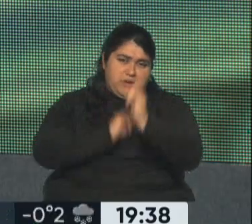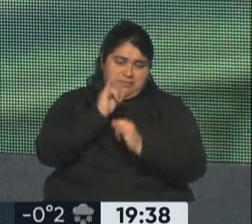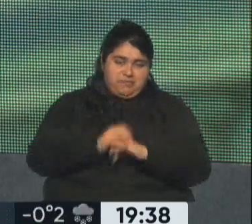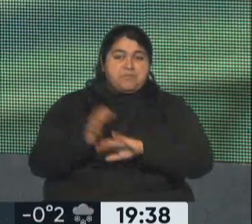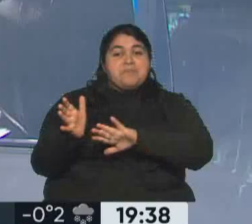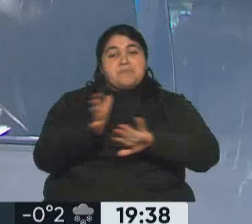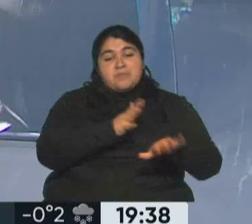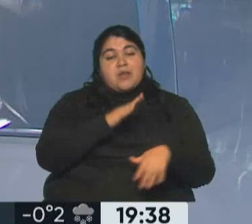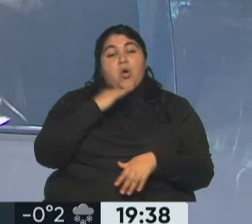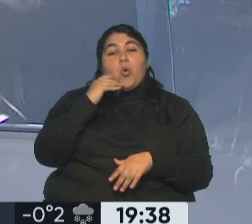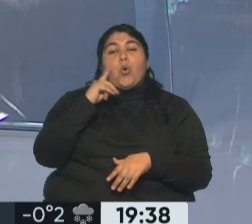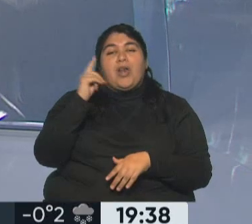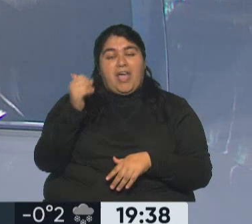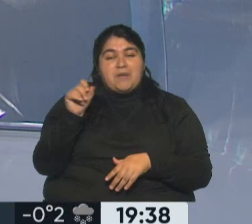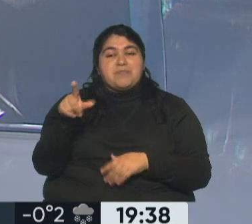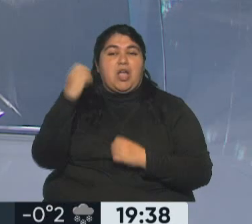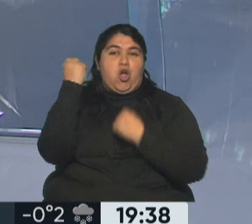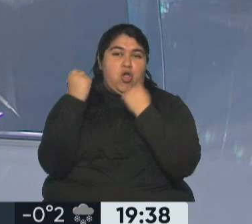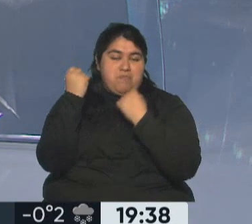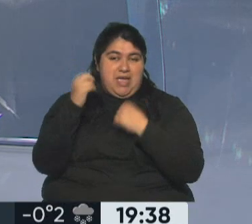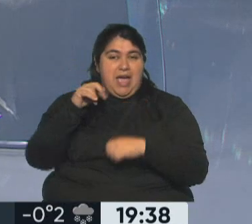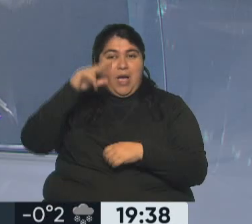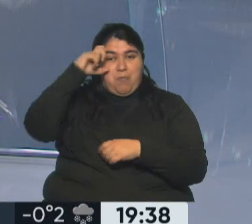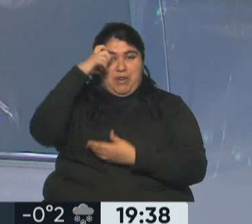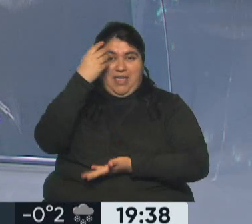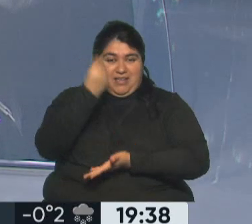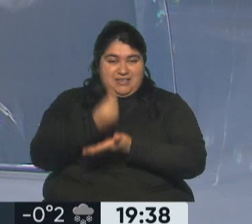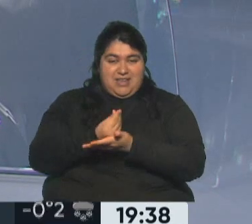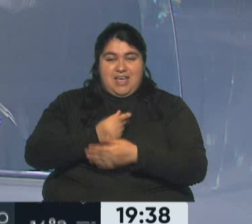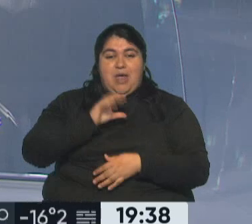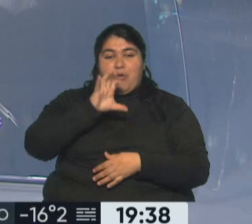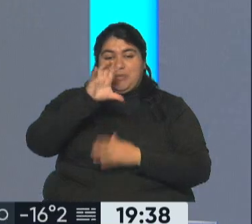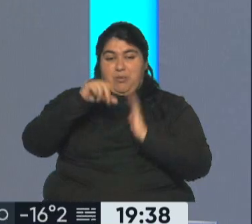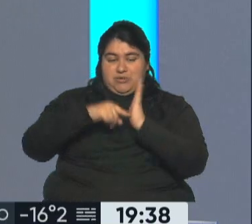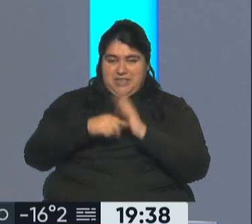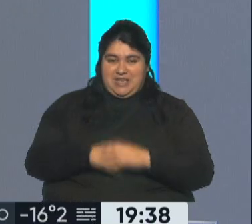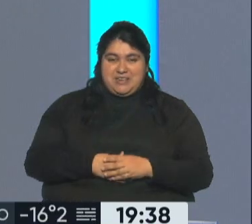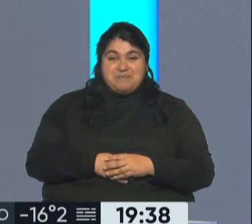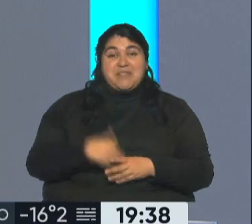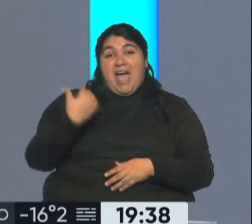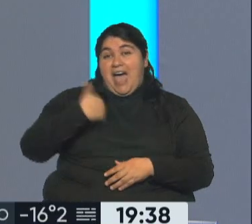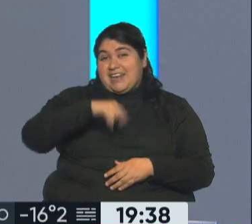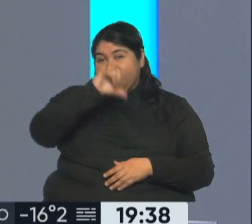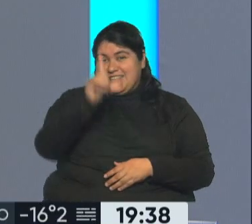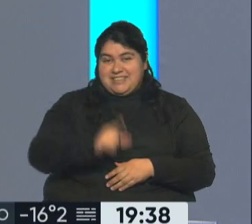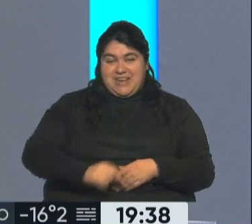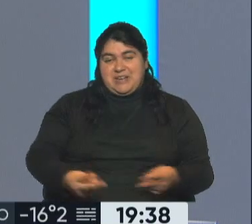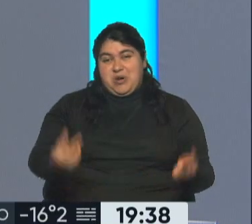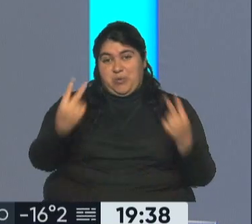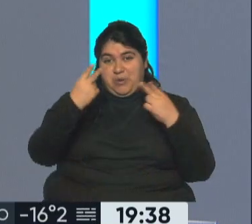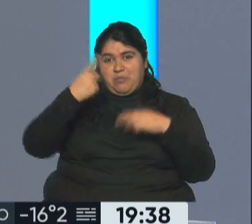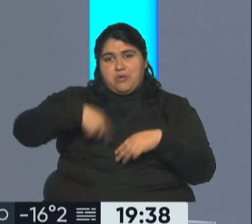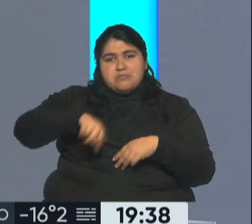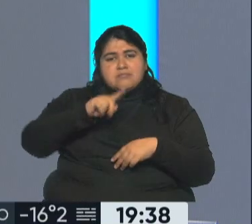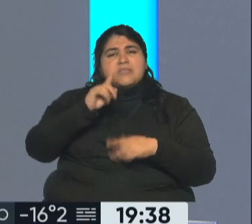Vamos con Julia Estrada, economista, precandidata a diputada nacional en la provincia de Buenos Aires. Julia, nos están viendo en todo el país, estamos en vivo, mucha gente